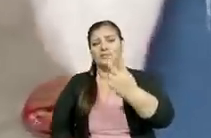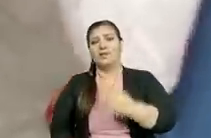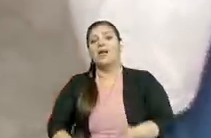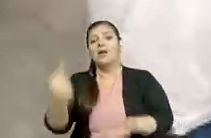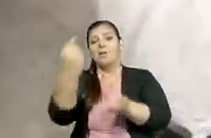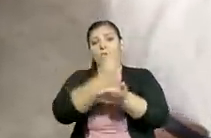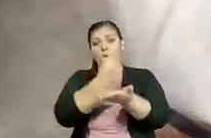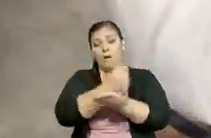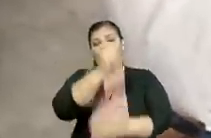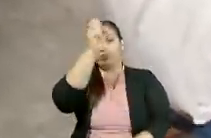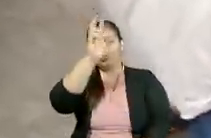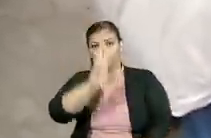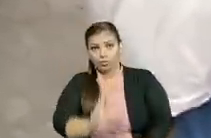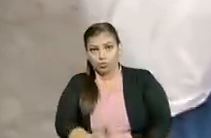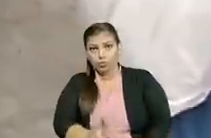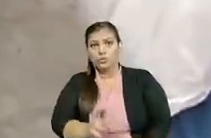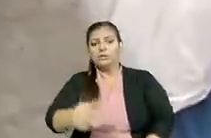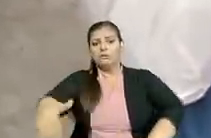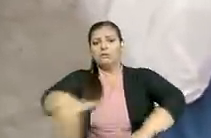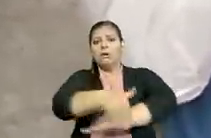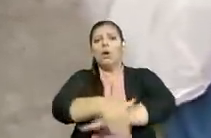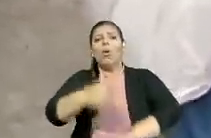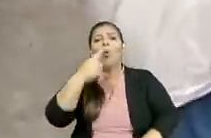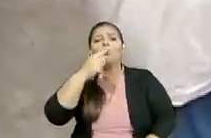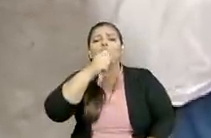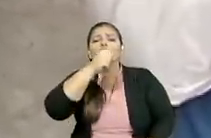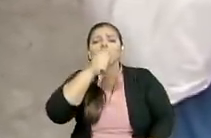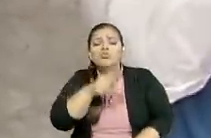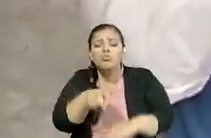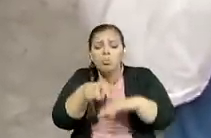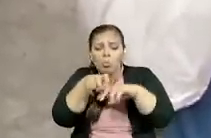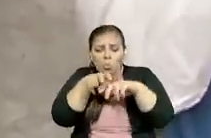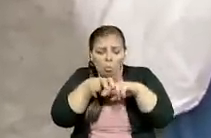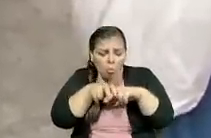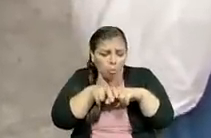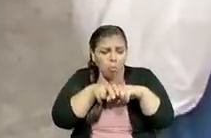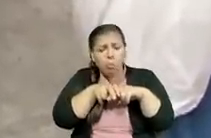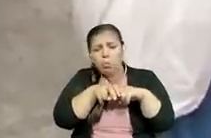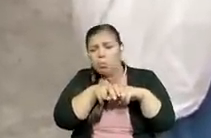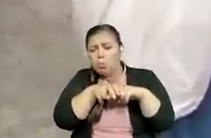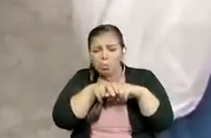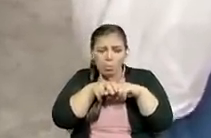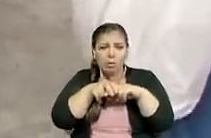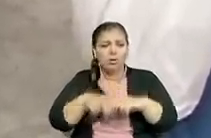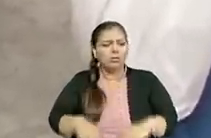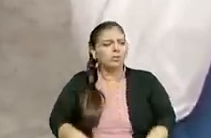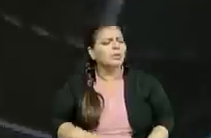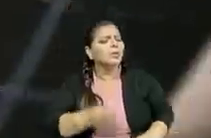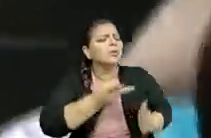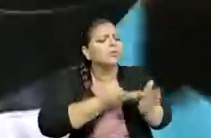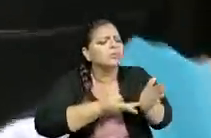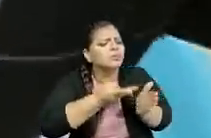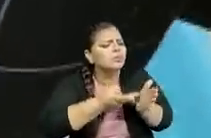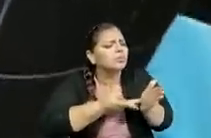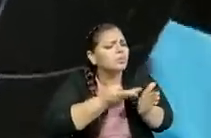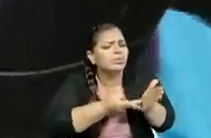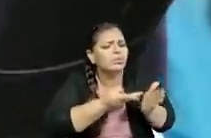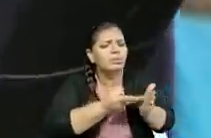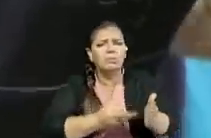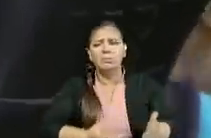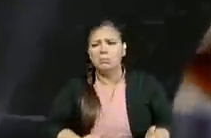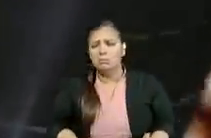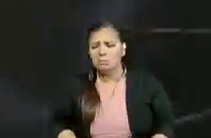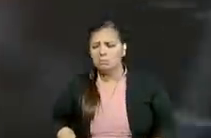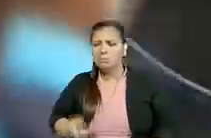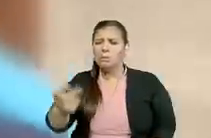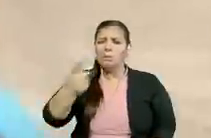Se encontraba sentado sobre la acera, apenas lograba equilibrar sus movimientos. A su alrededor, varias personas